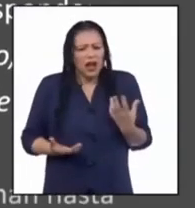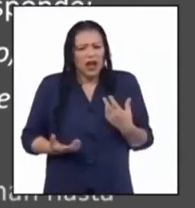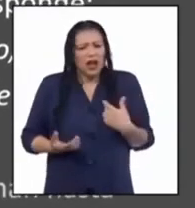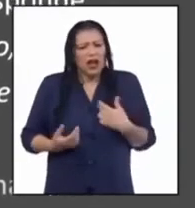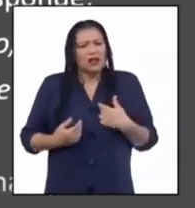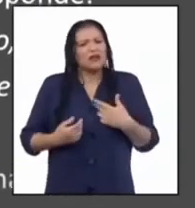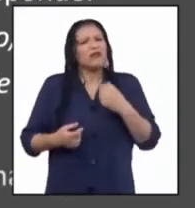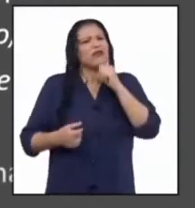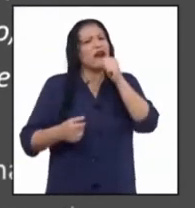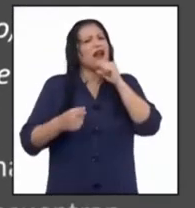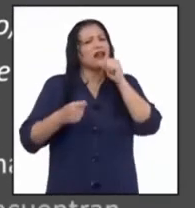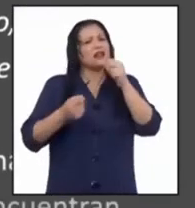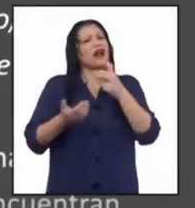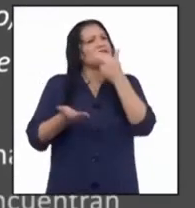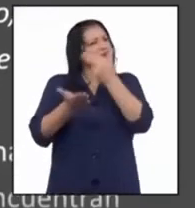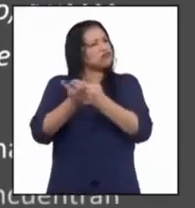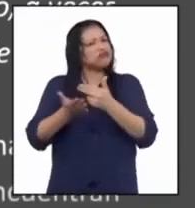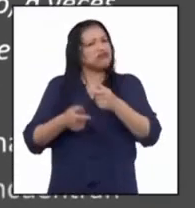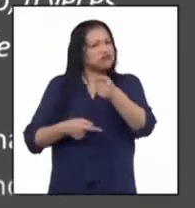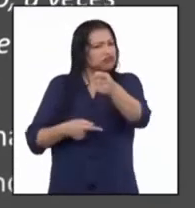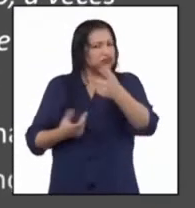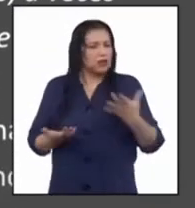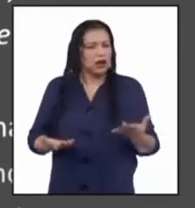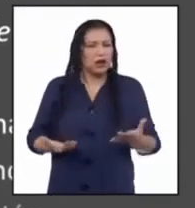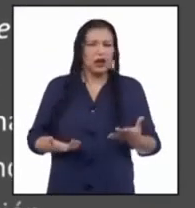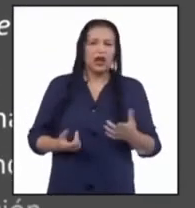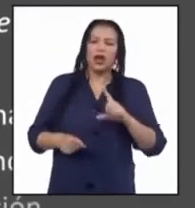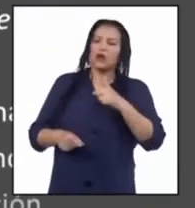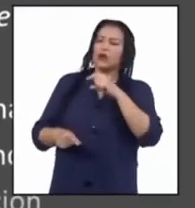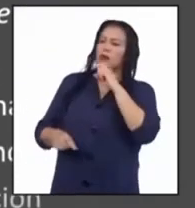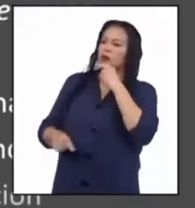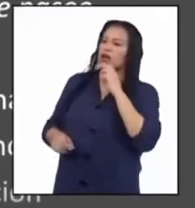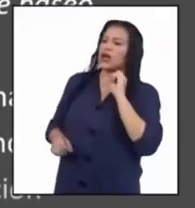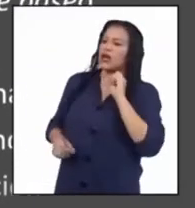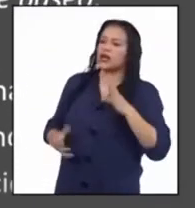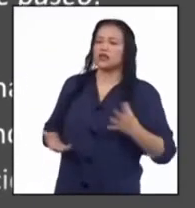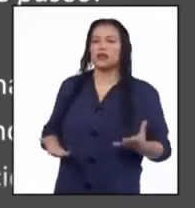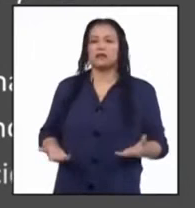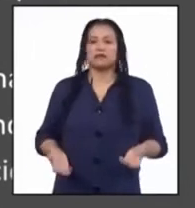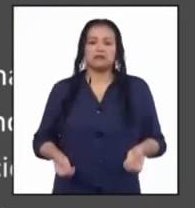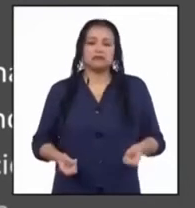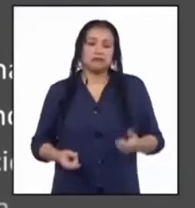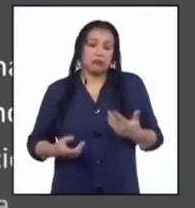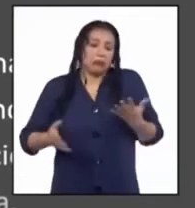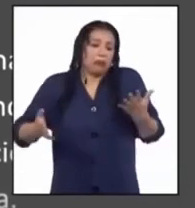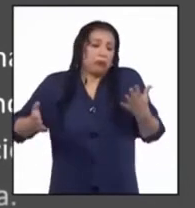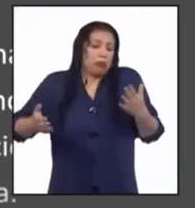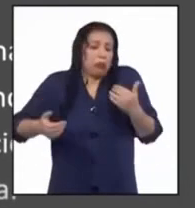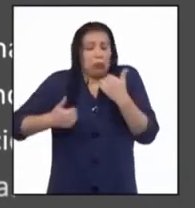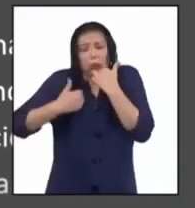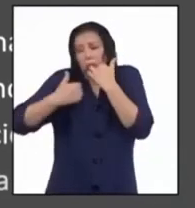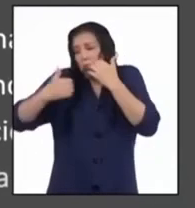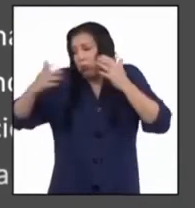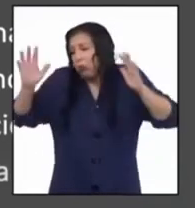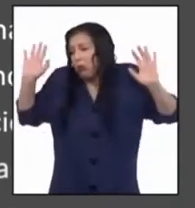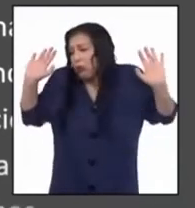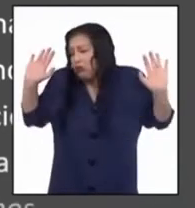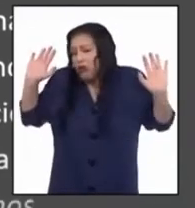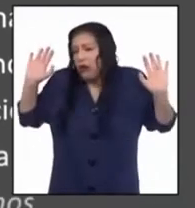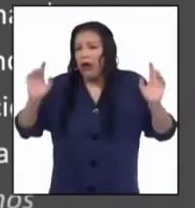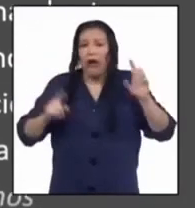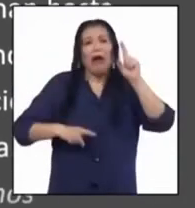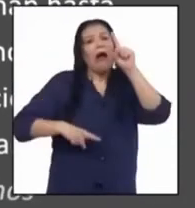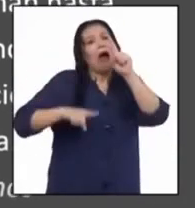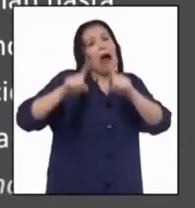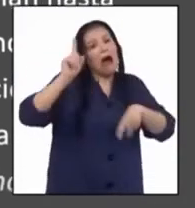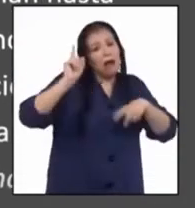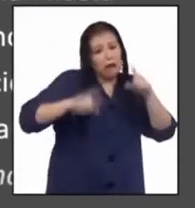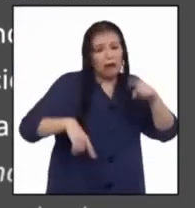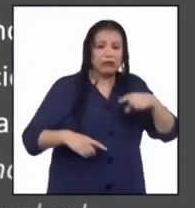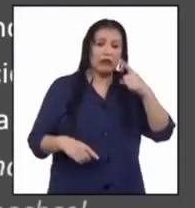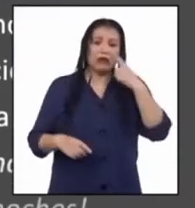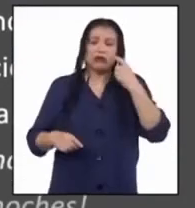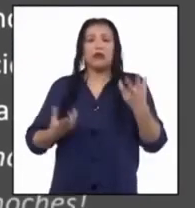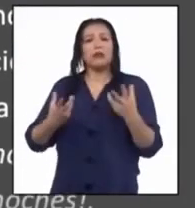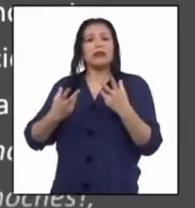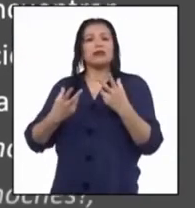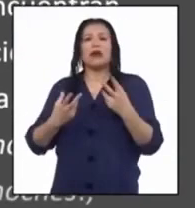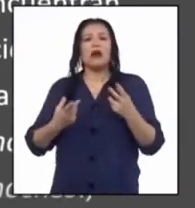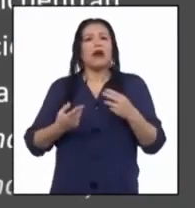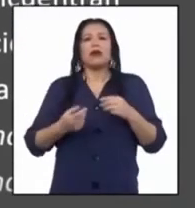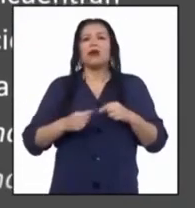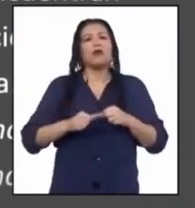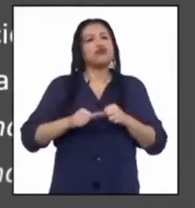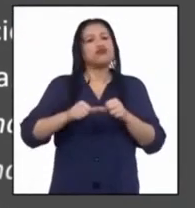dejó este tipo acá? Y una señora le responde, no hay cómo saberlo, a veces los pilotos se van de